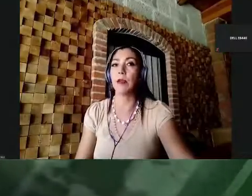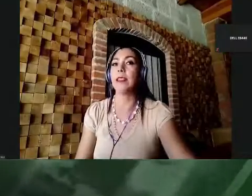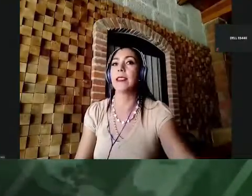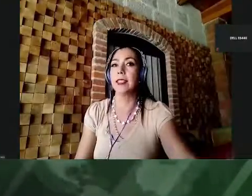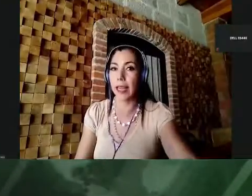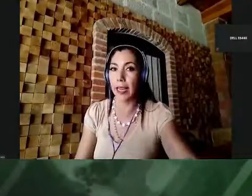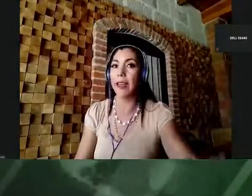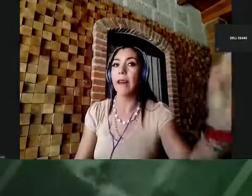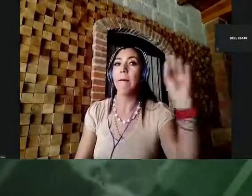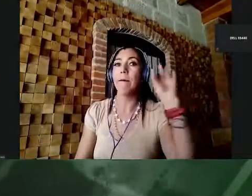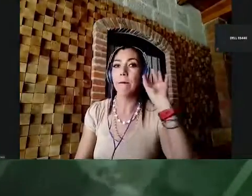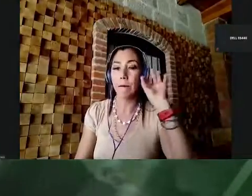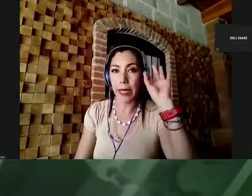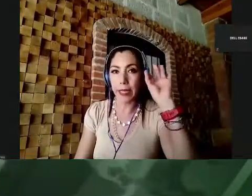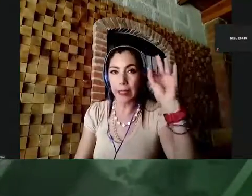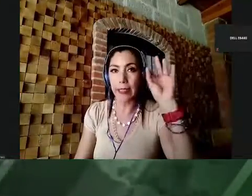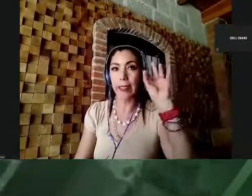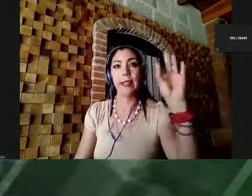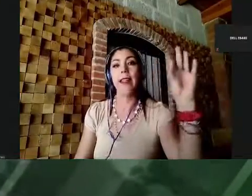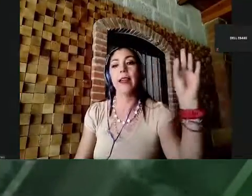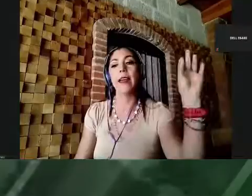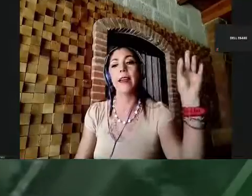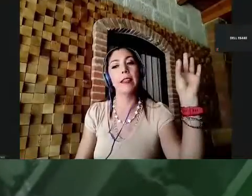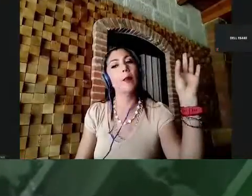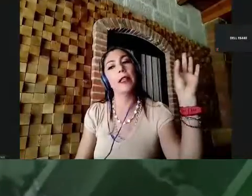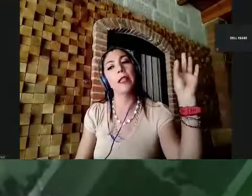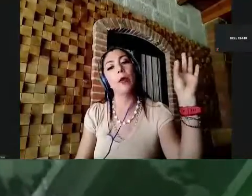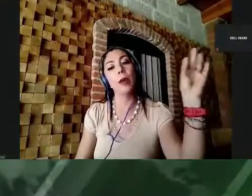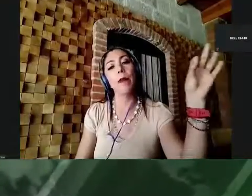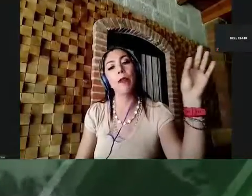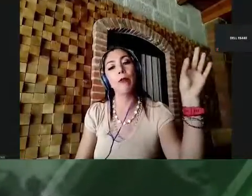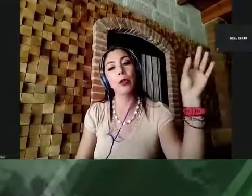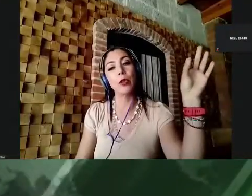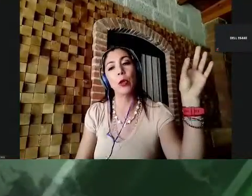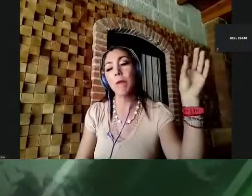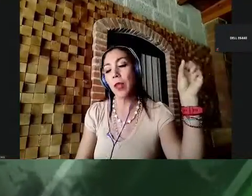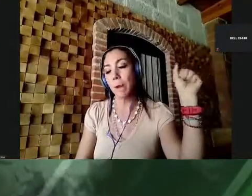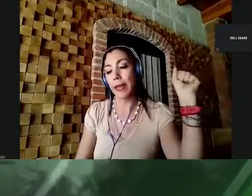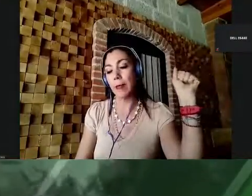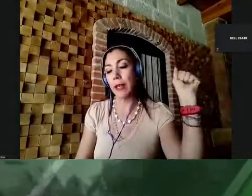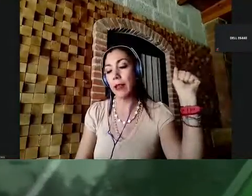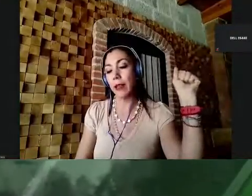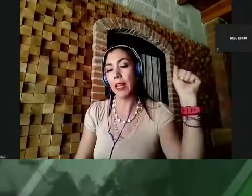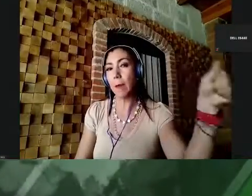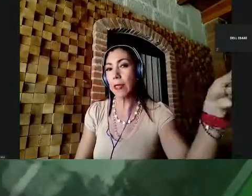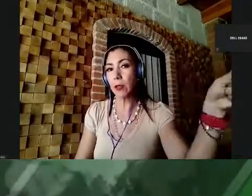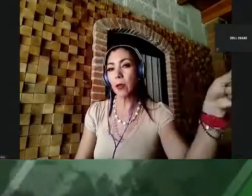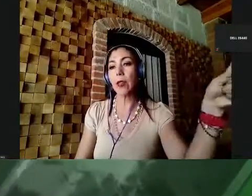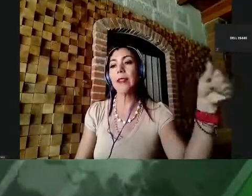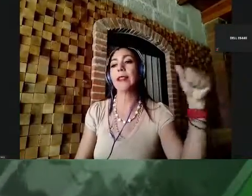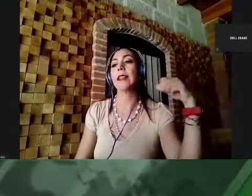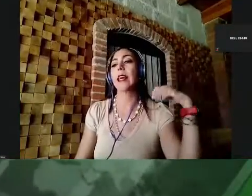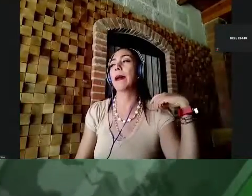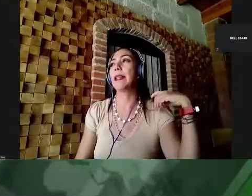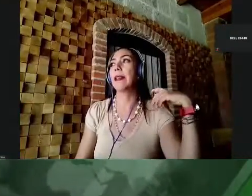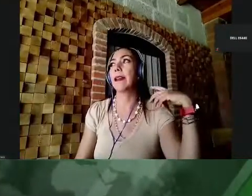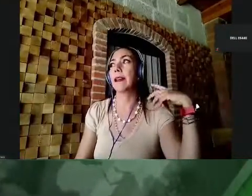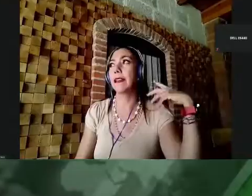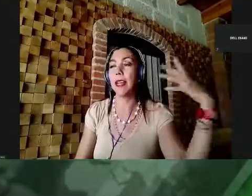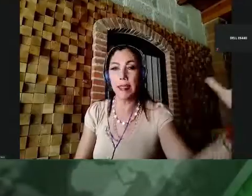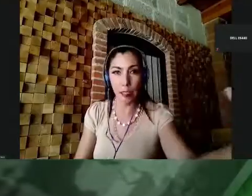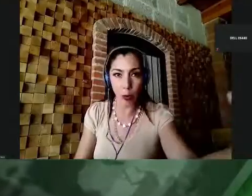información que ustedes sí tengan, precisa, detallada, de este operativo Rápido y Furioso, para saber qué pasó con todas esas